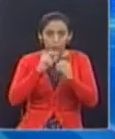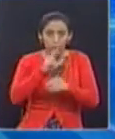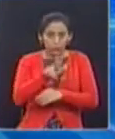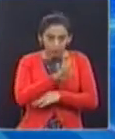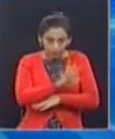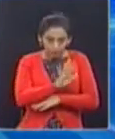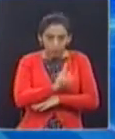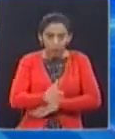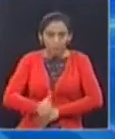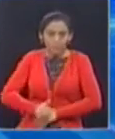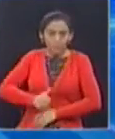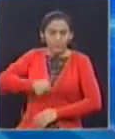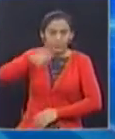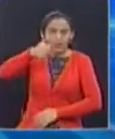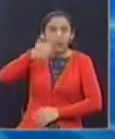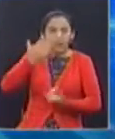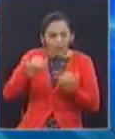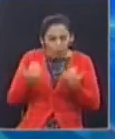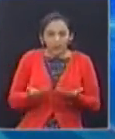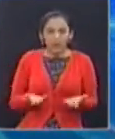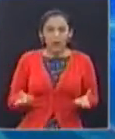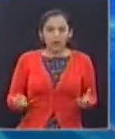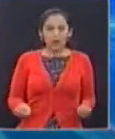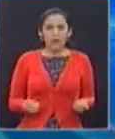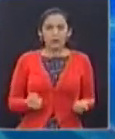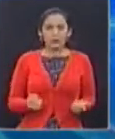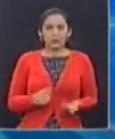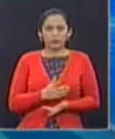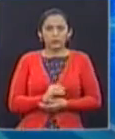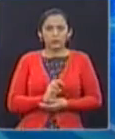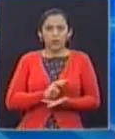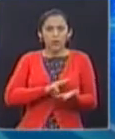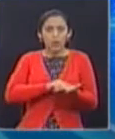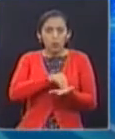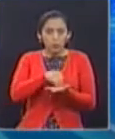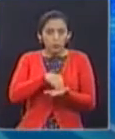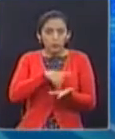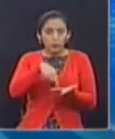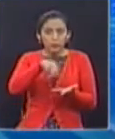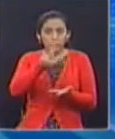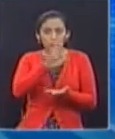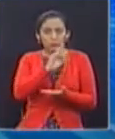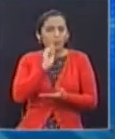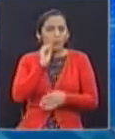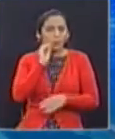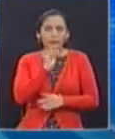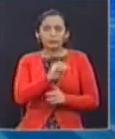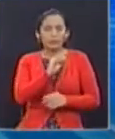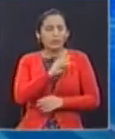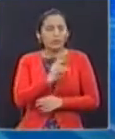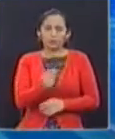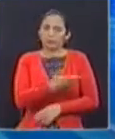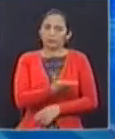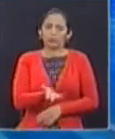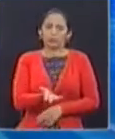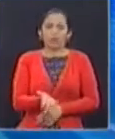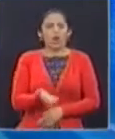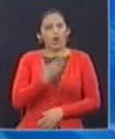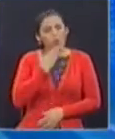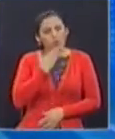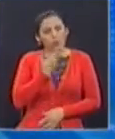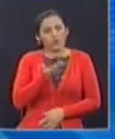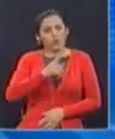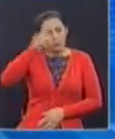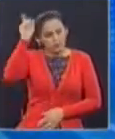ese partido, debería mandarles un mensaje a los miembros de su partido, que son sus subalternos. Bien. Y decirles: señores, permitan que haya